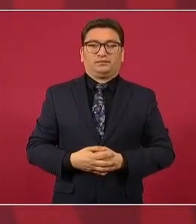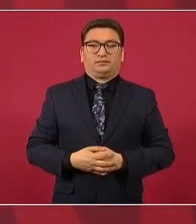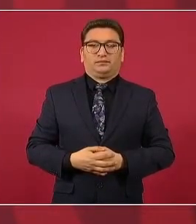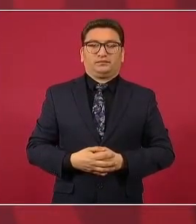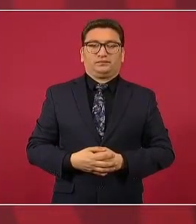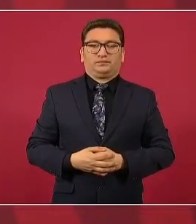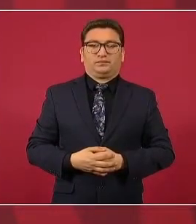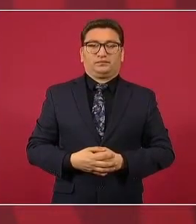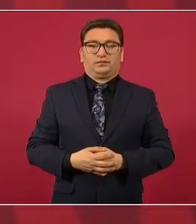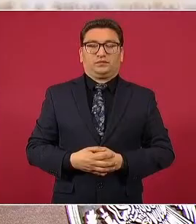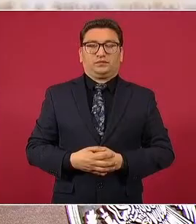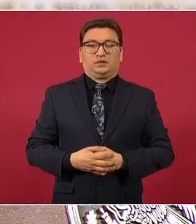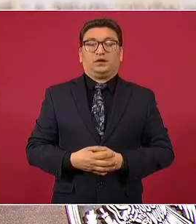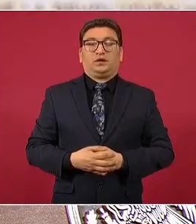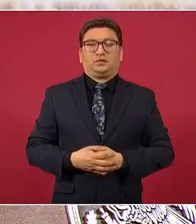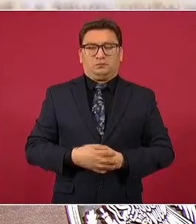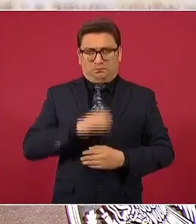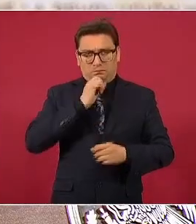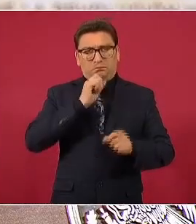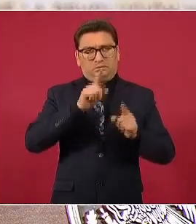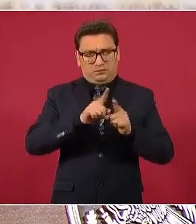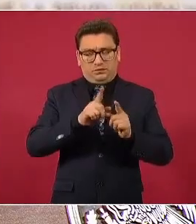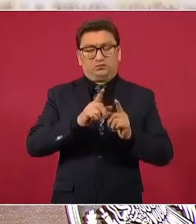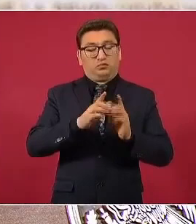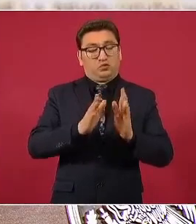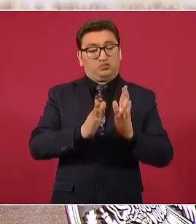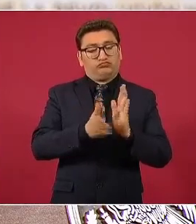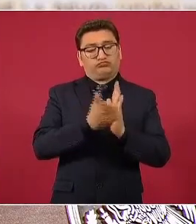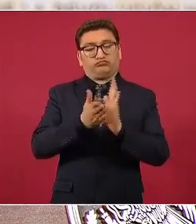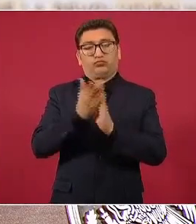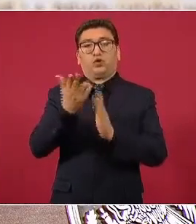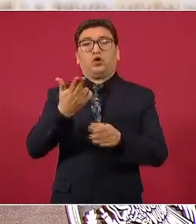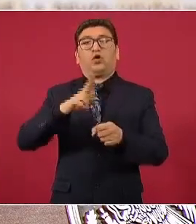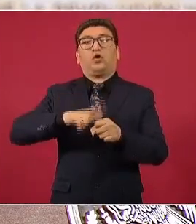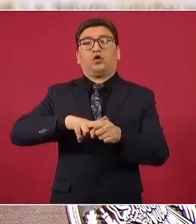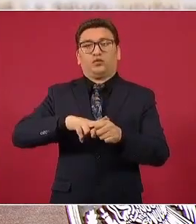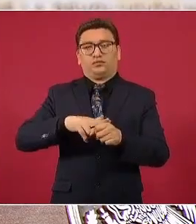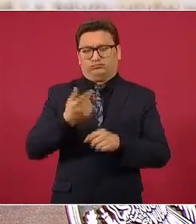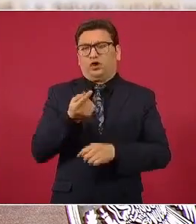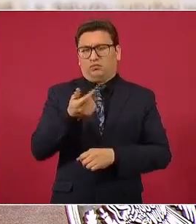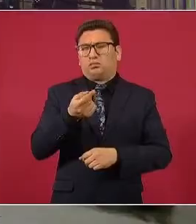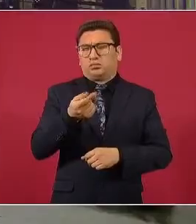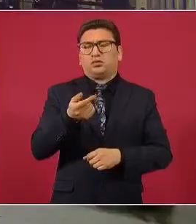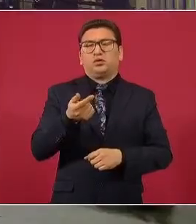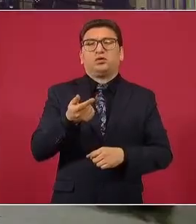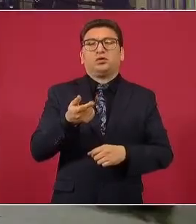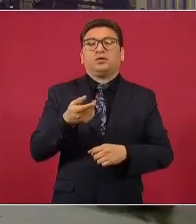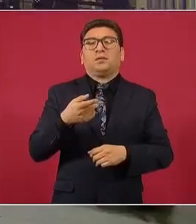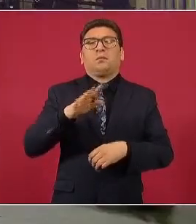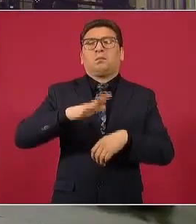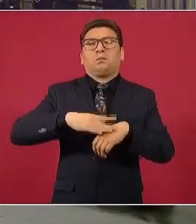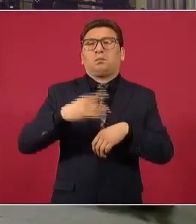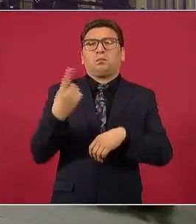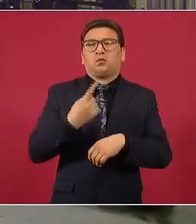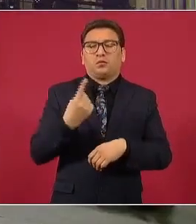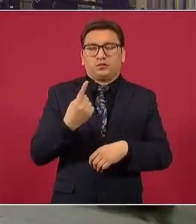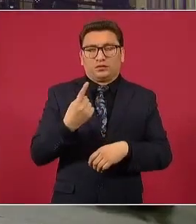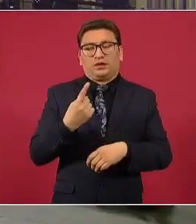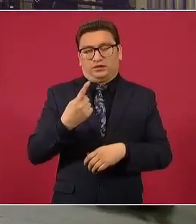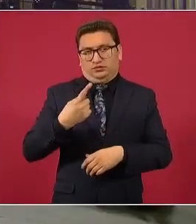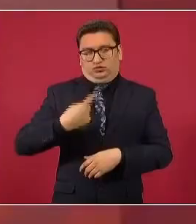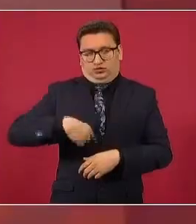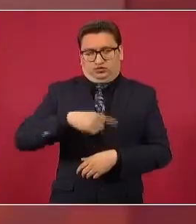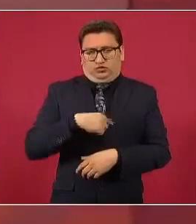construir pocos hospitales, porque lo que estamos haciendo es terminar